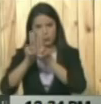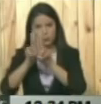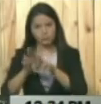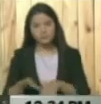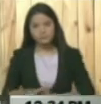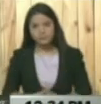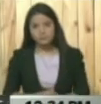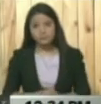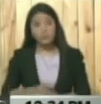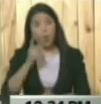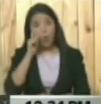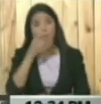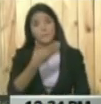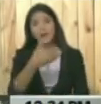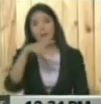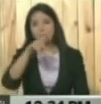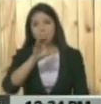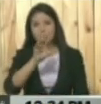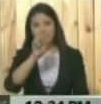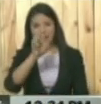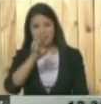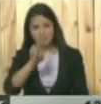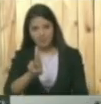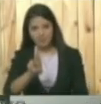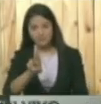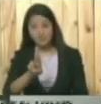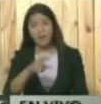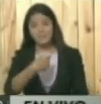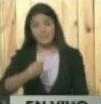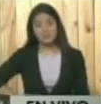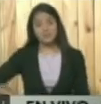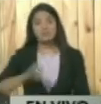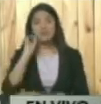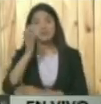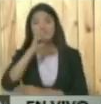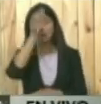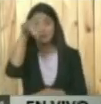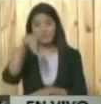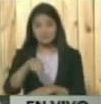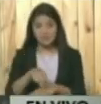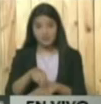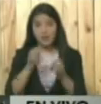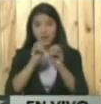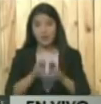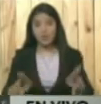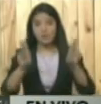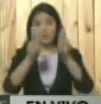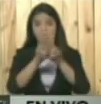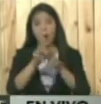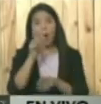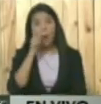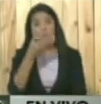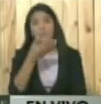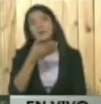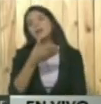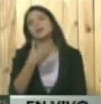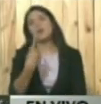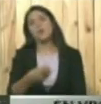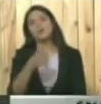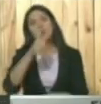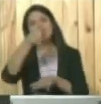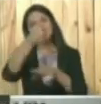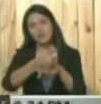excelentísimo señor Peter Thompson, presidente de la Asamblea General de Naciones Unidas, señor John Clouts,